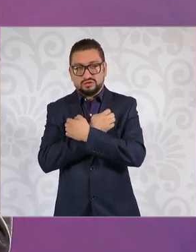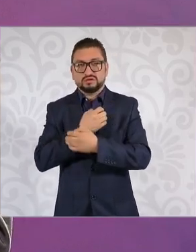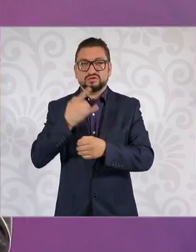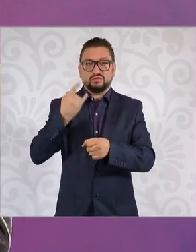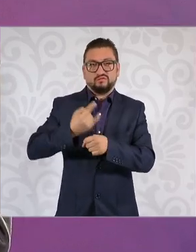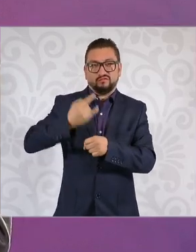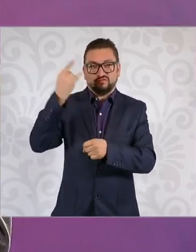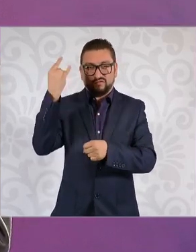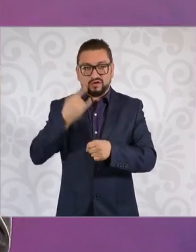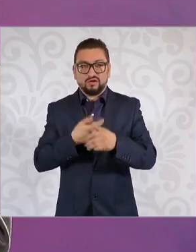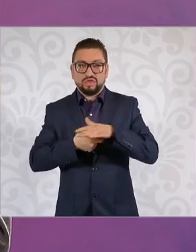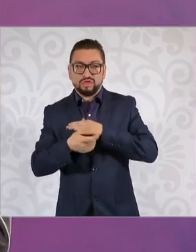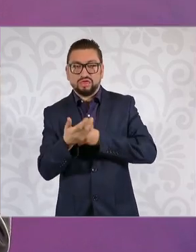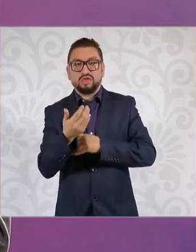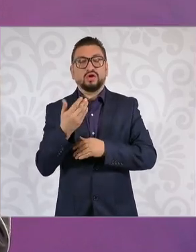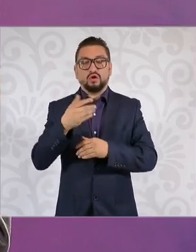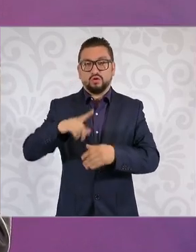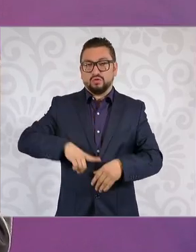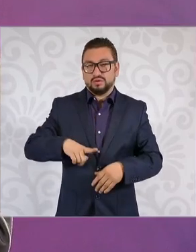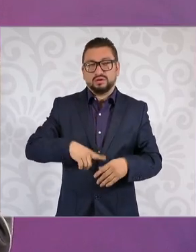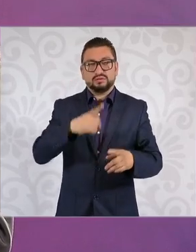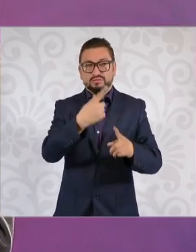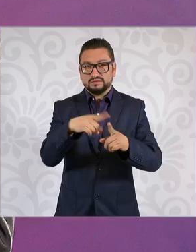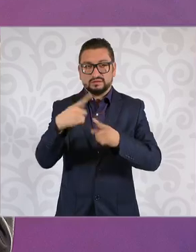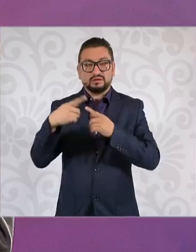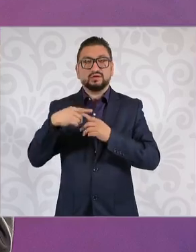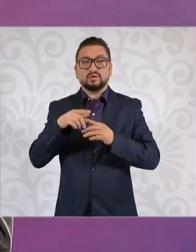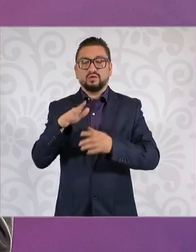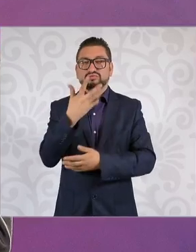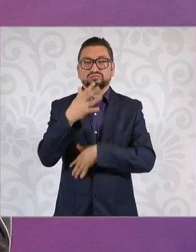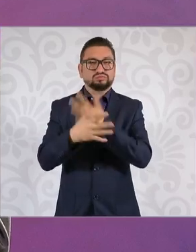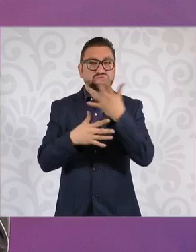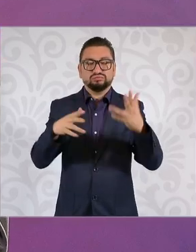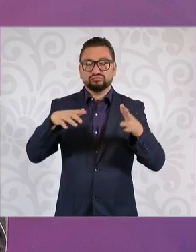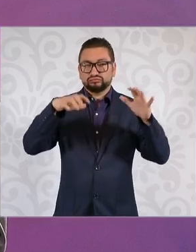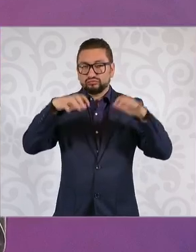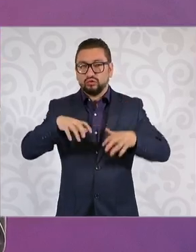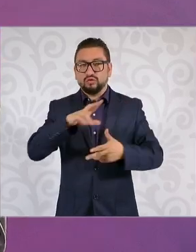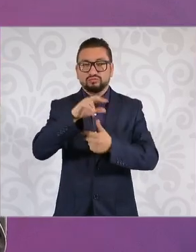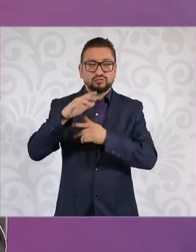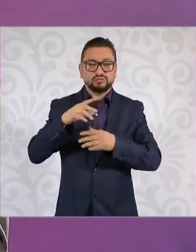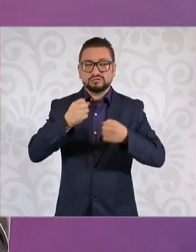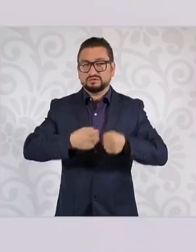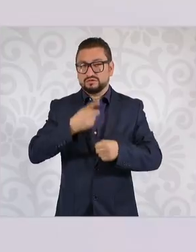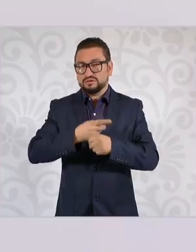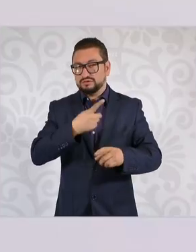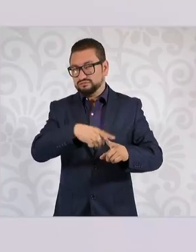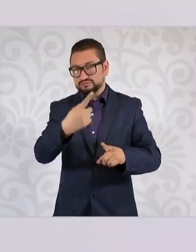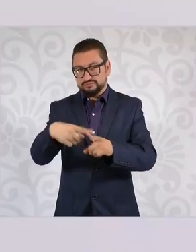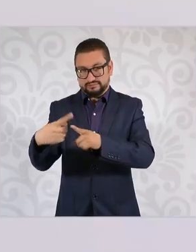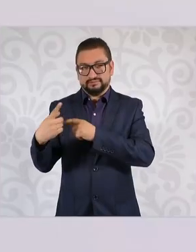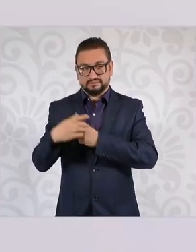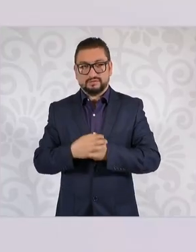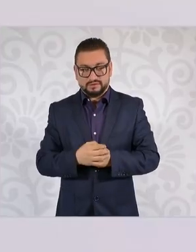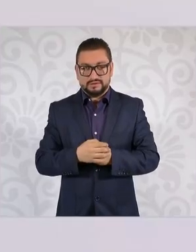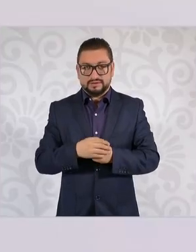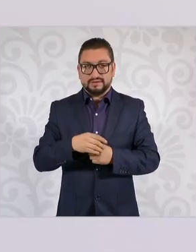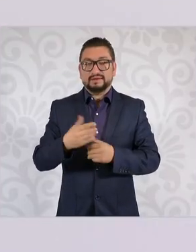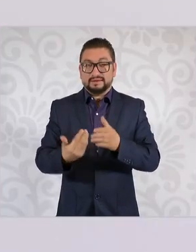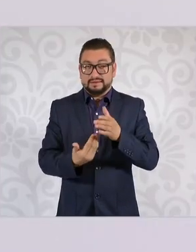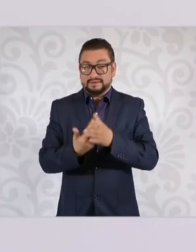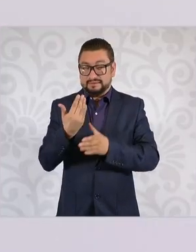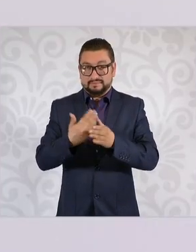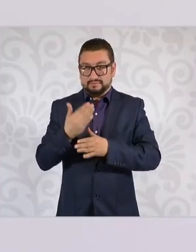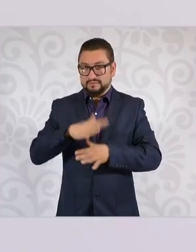fraudes, extorsión, gobernabilidad, desastres naturales y seguridad, entre otros. En las Mañaneras del